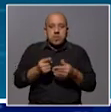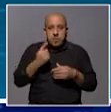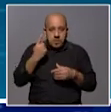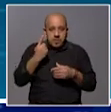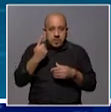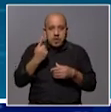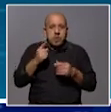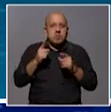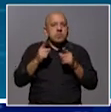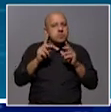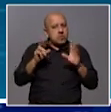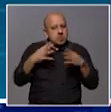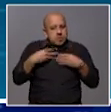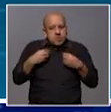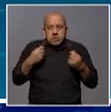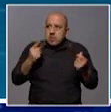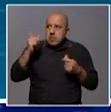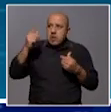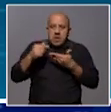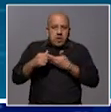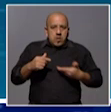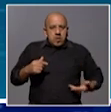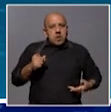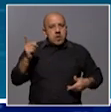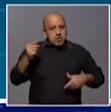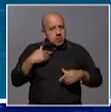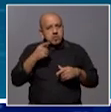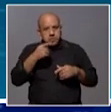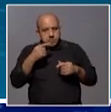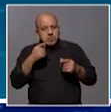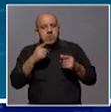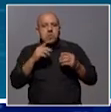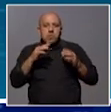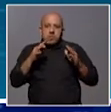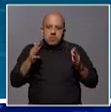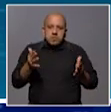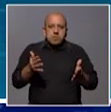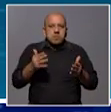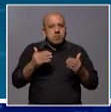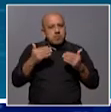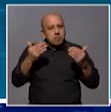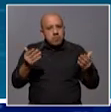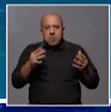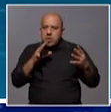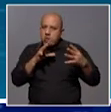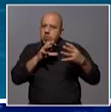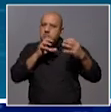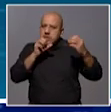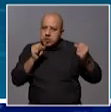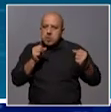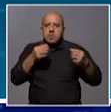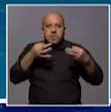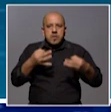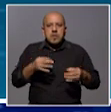lugar una sensibilidad del gobierno frente a su voz y en segundo lugar un nivel y un entendimiento sobre lo que